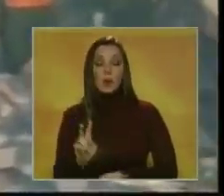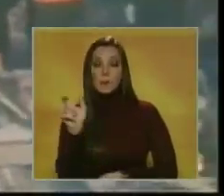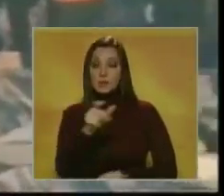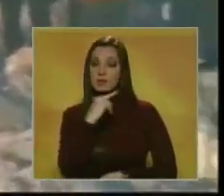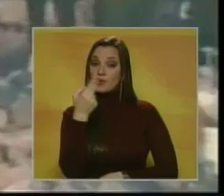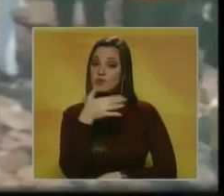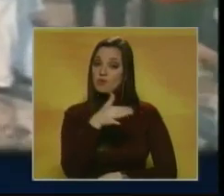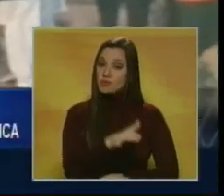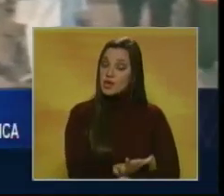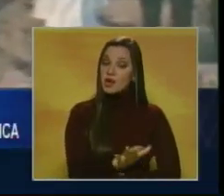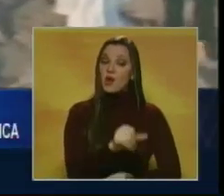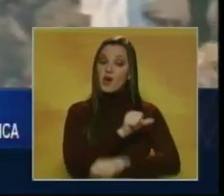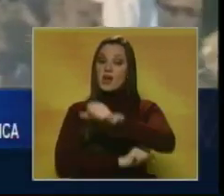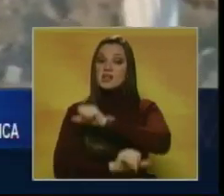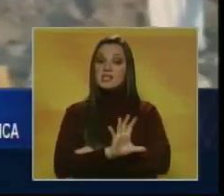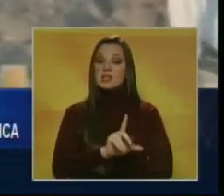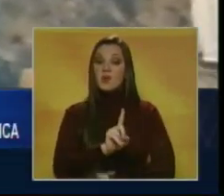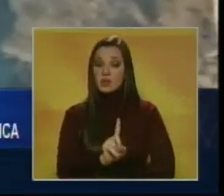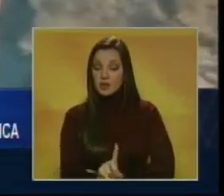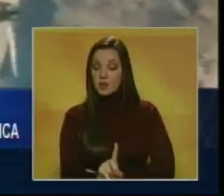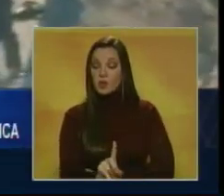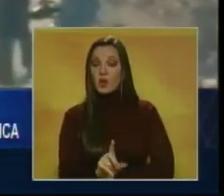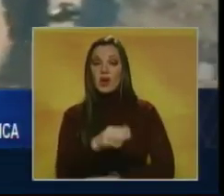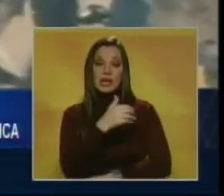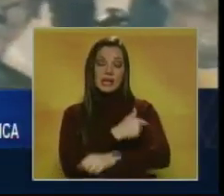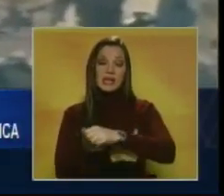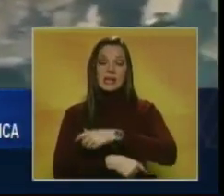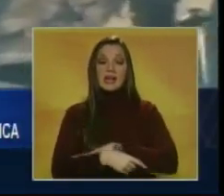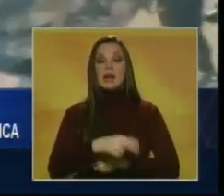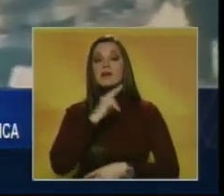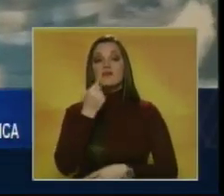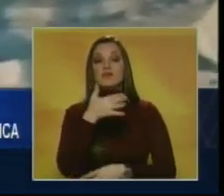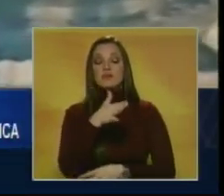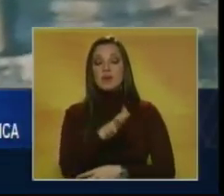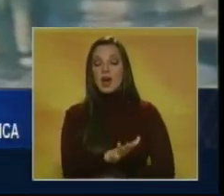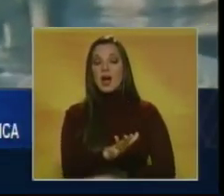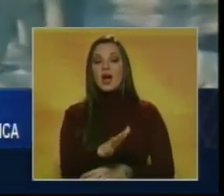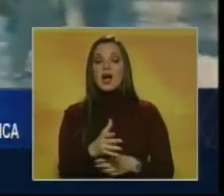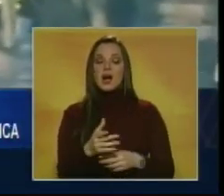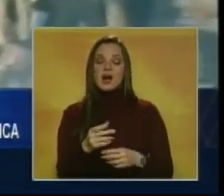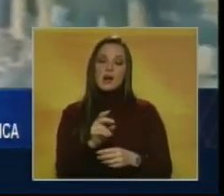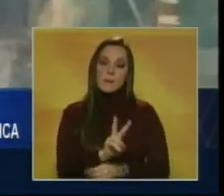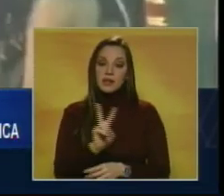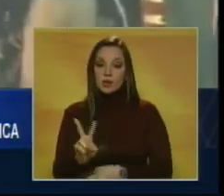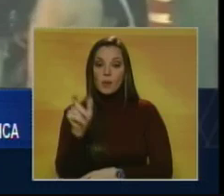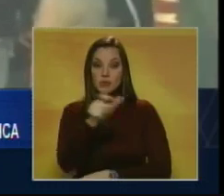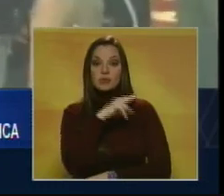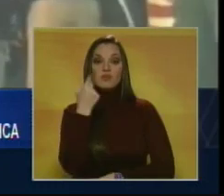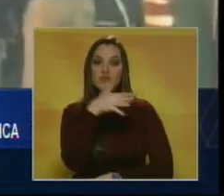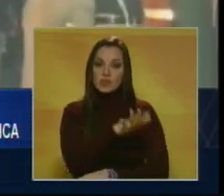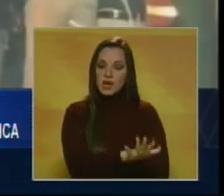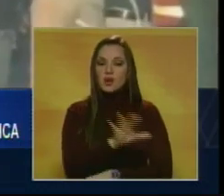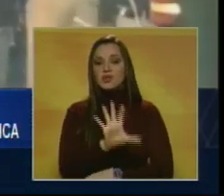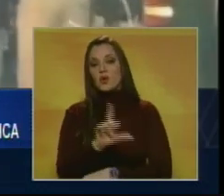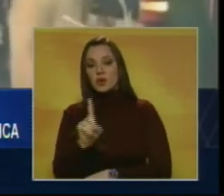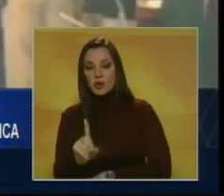51 resultaron heridas y 150 desaparecidas tras el colapso de una fábrica en la provincia de Punjab. Las autoridades locales informaron que